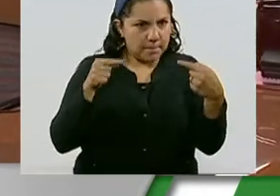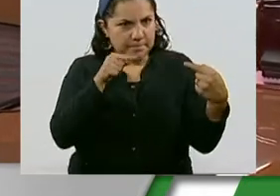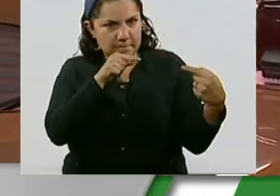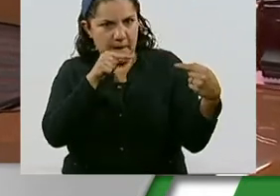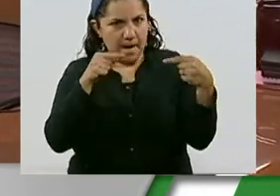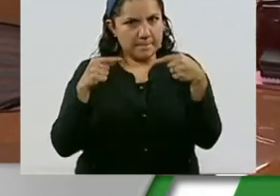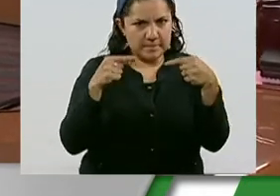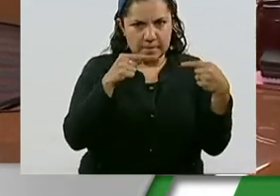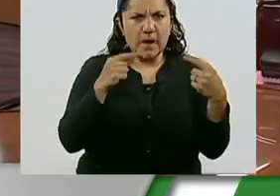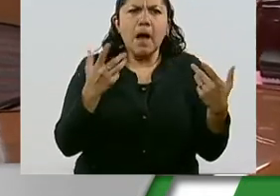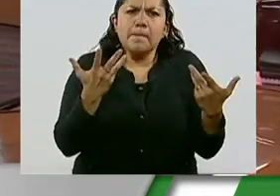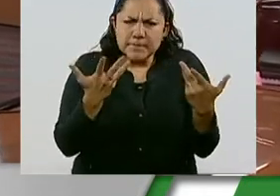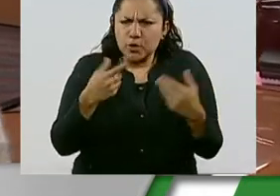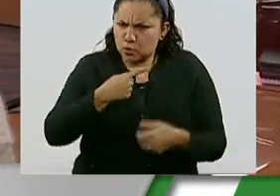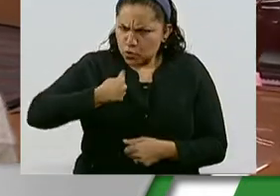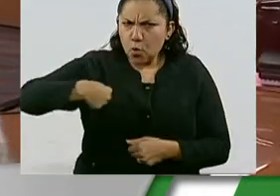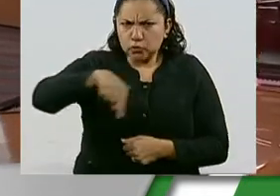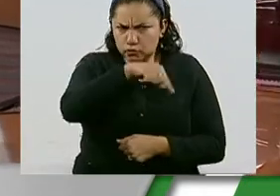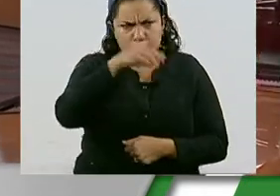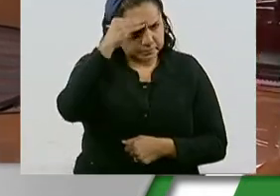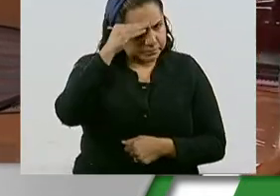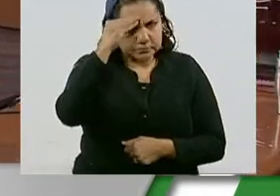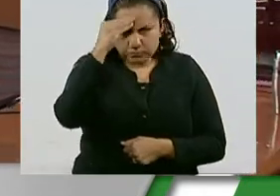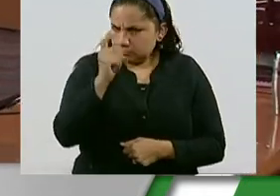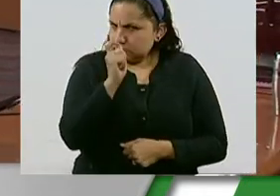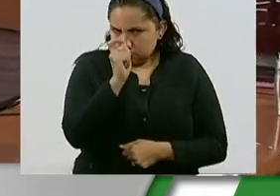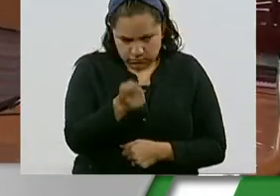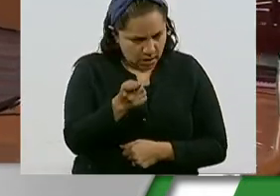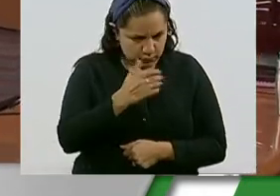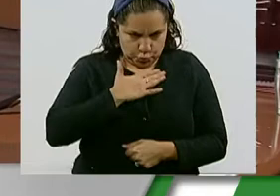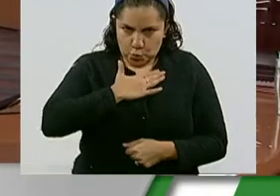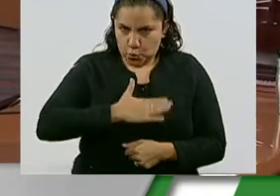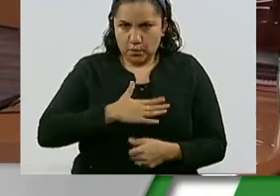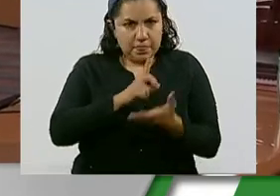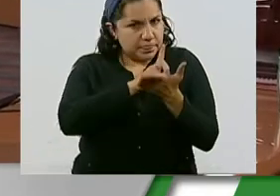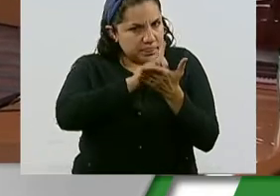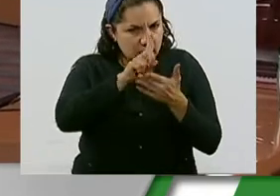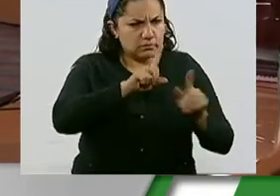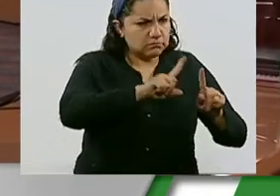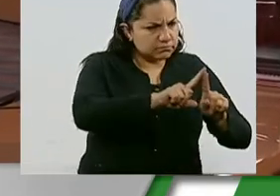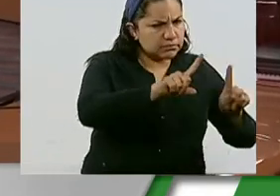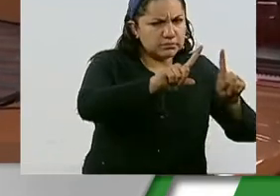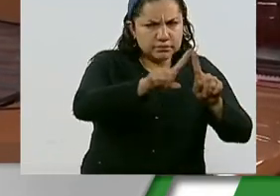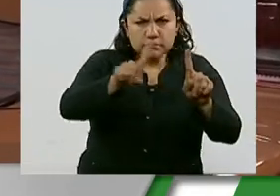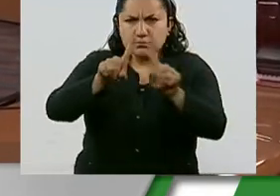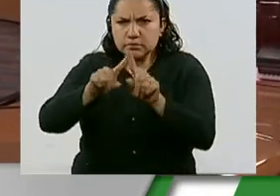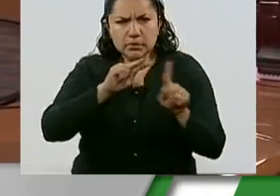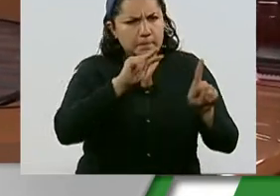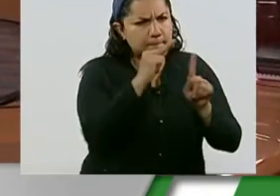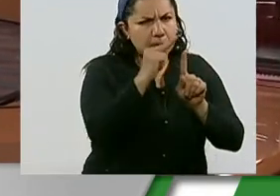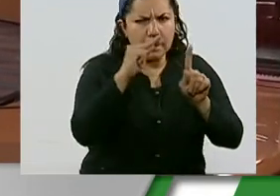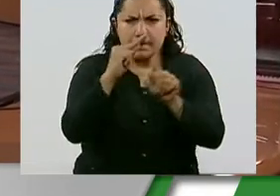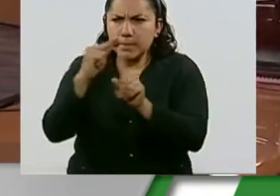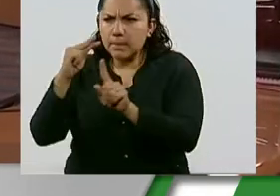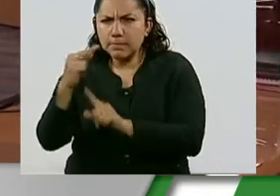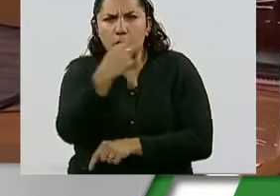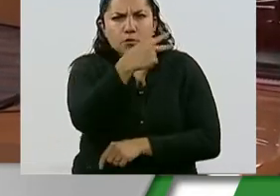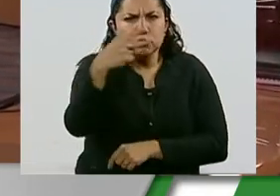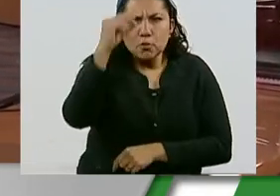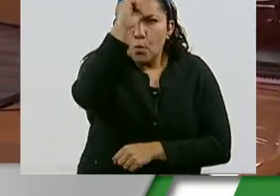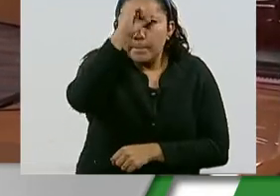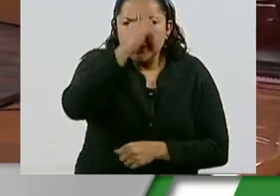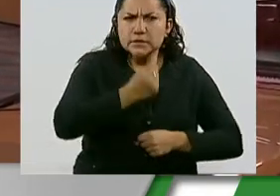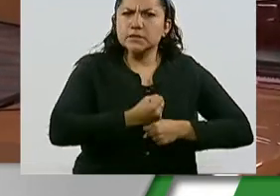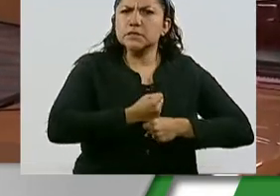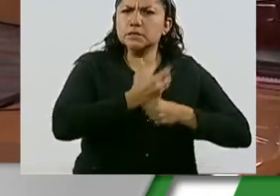concesión, sino un derecho, que se expresen todas las voces. Entonces, me parece que es una comparecencia exitosa, donde